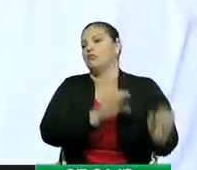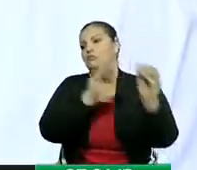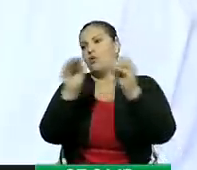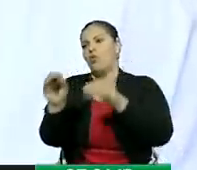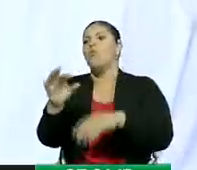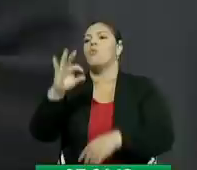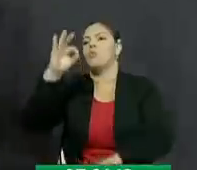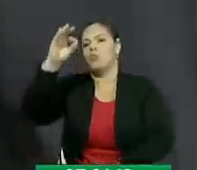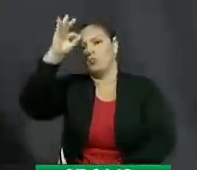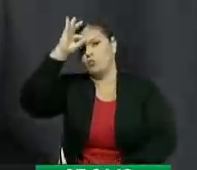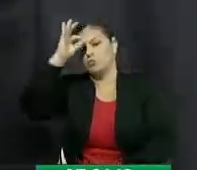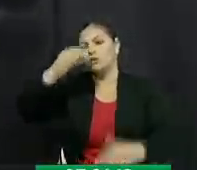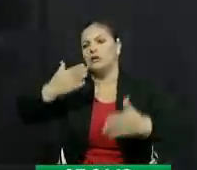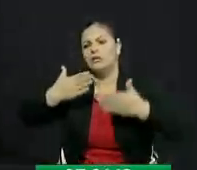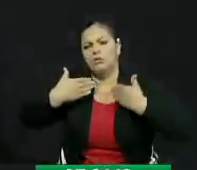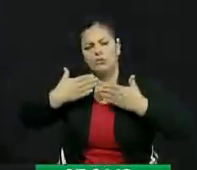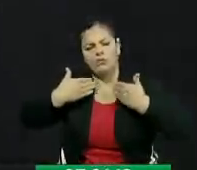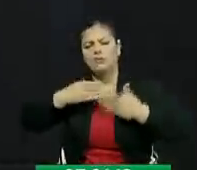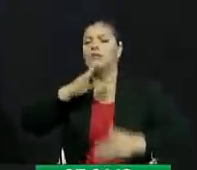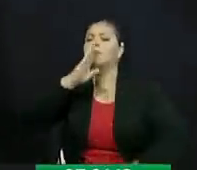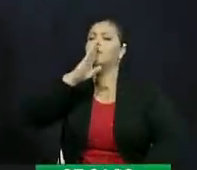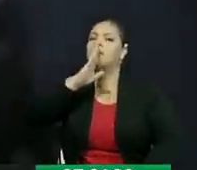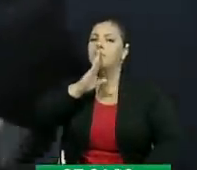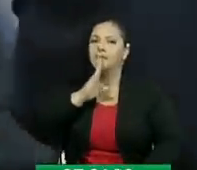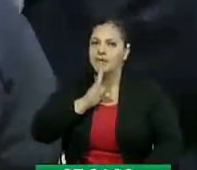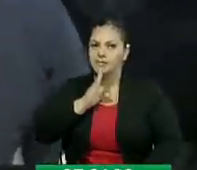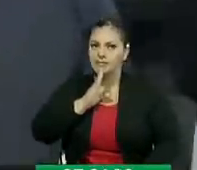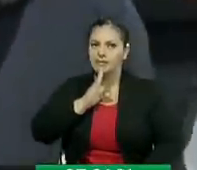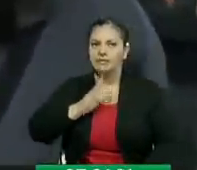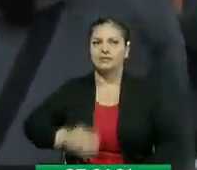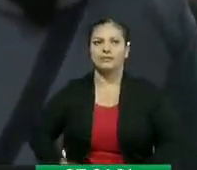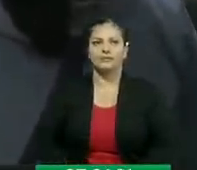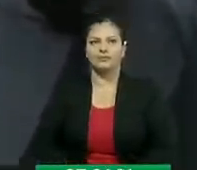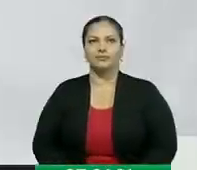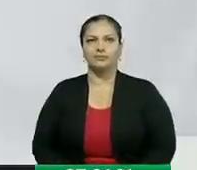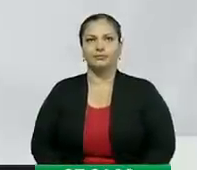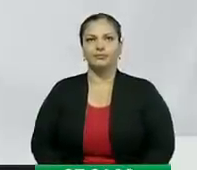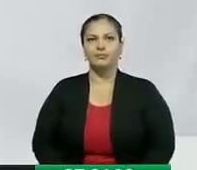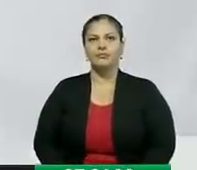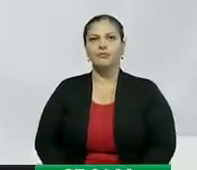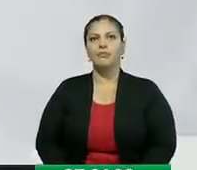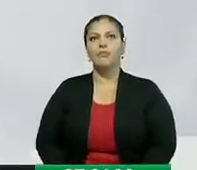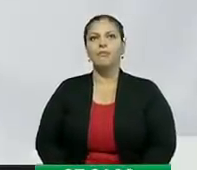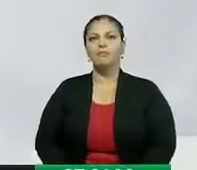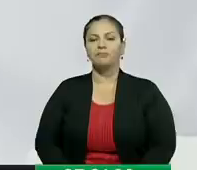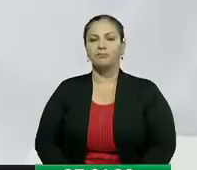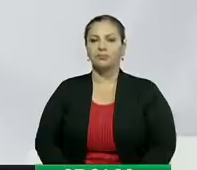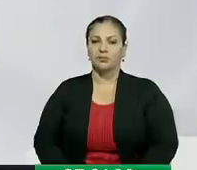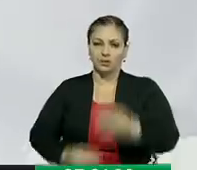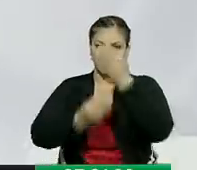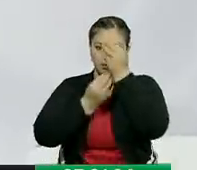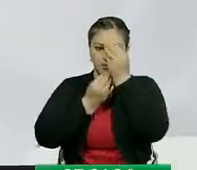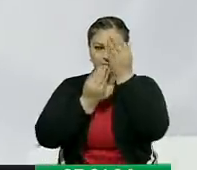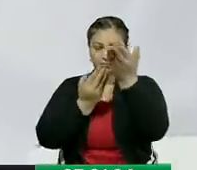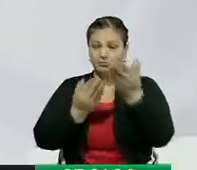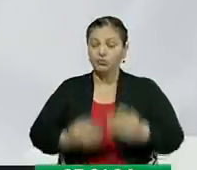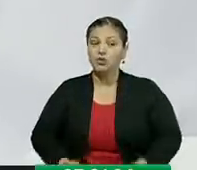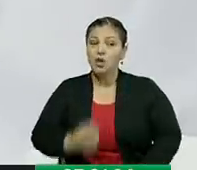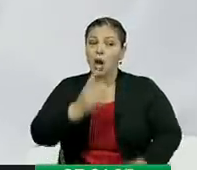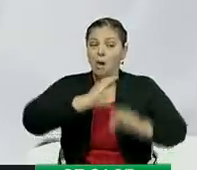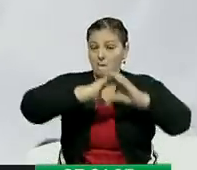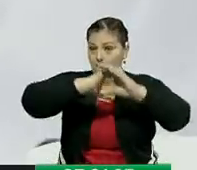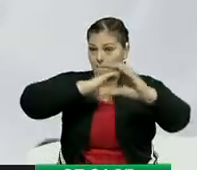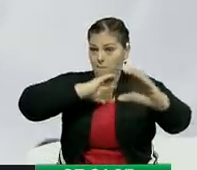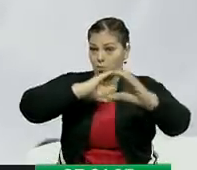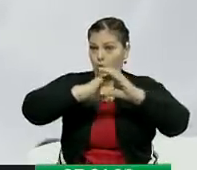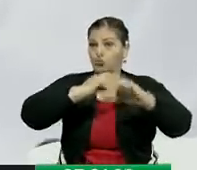paciente, así se lo hará. Los heridos recuperados empiezan a contar la triste historia. Ya yo lo vi a muy velocidad y pasaba muy